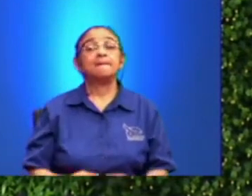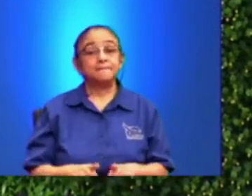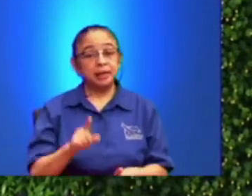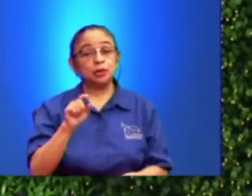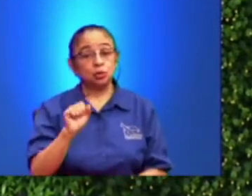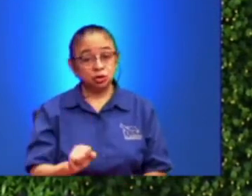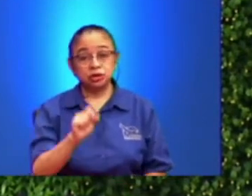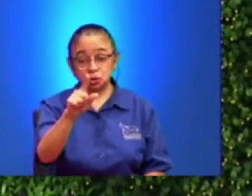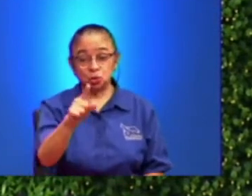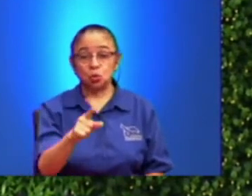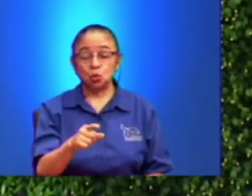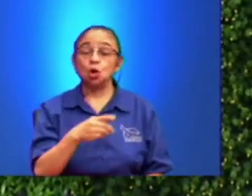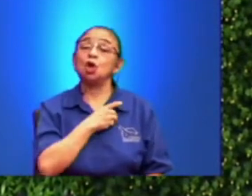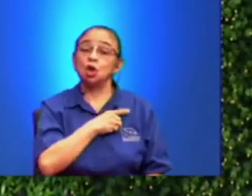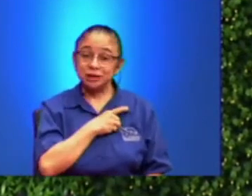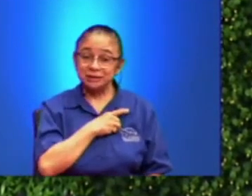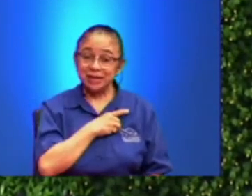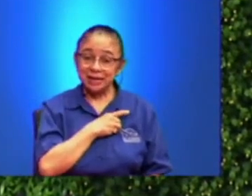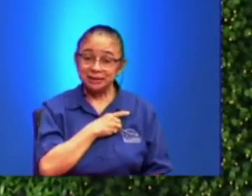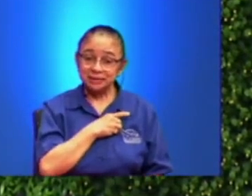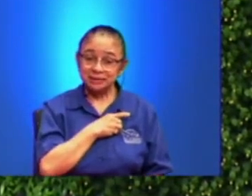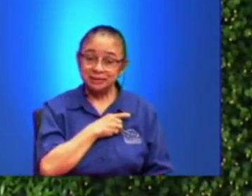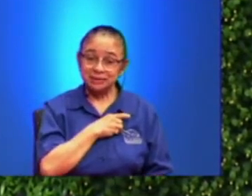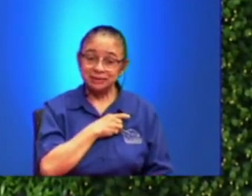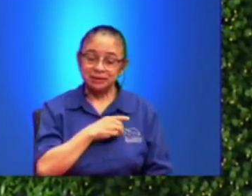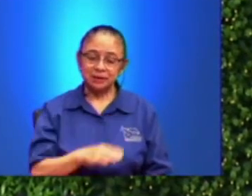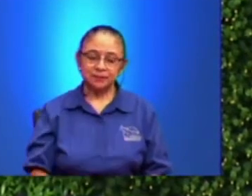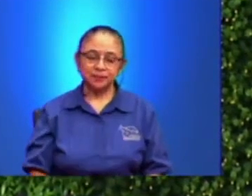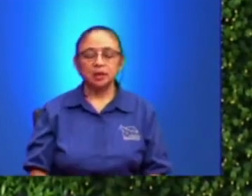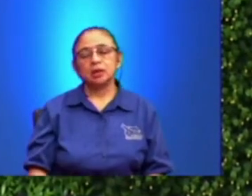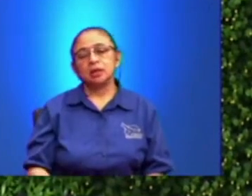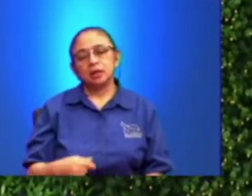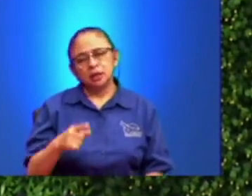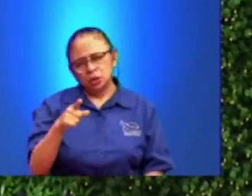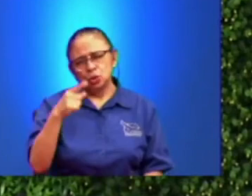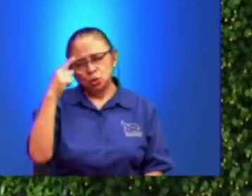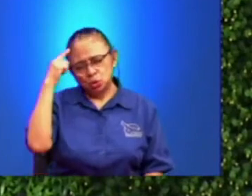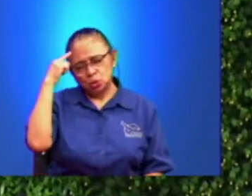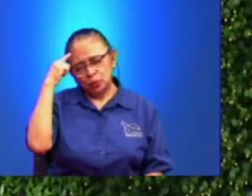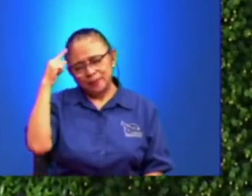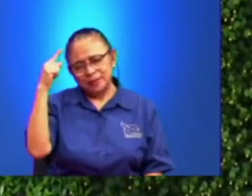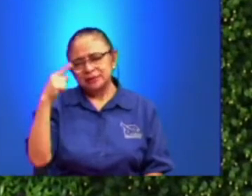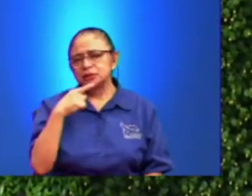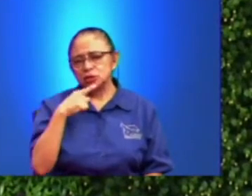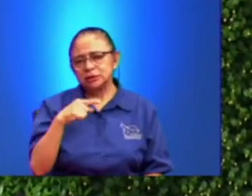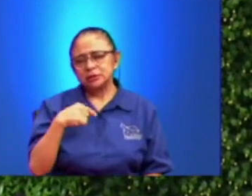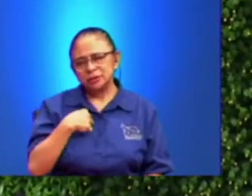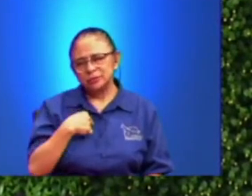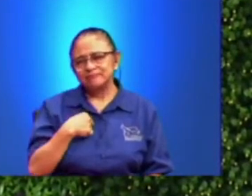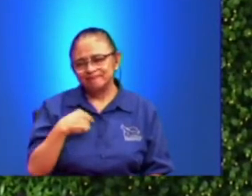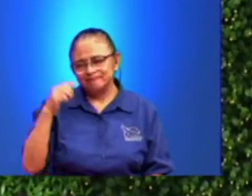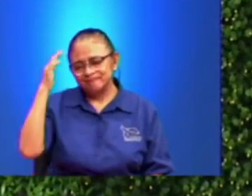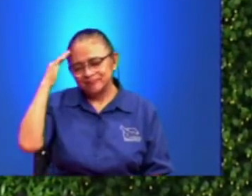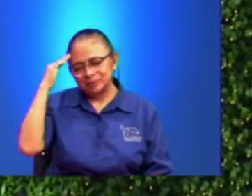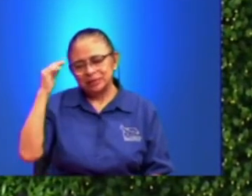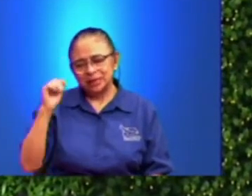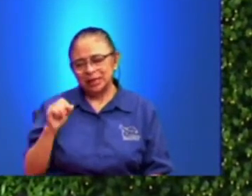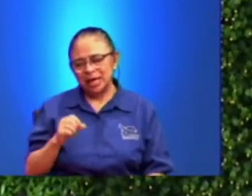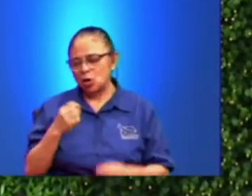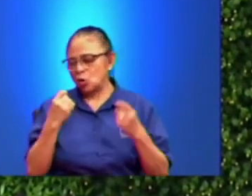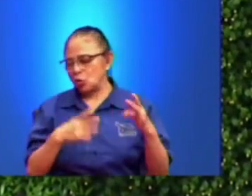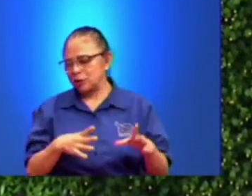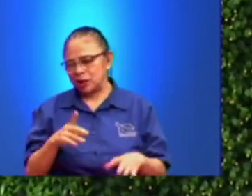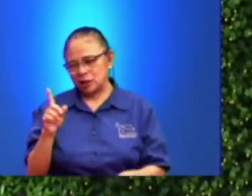persona pero no puedo yo sé que me hace mal odiarlo tanto y quisiera verdaderamente